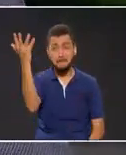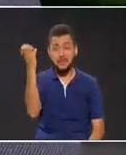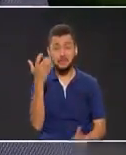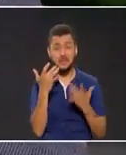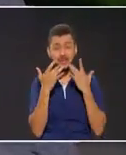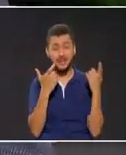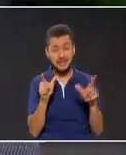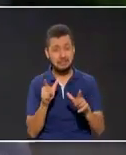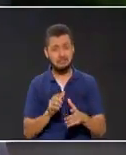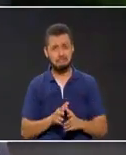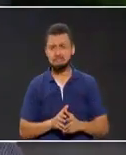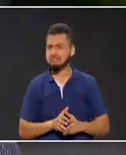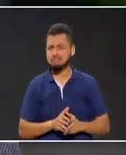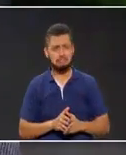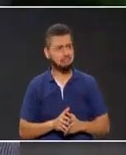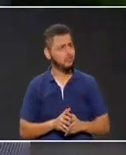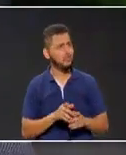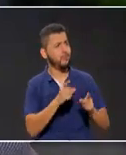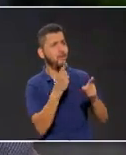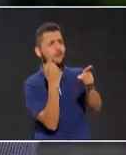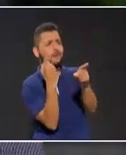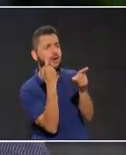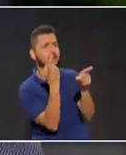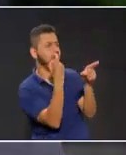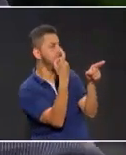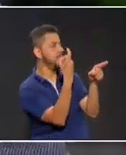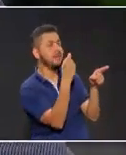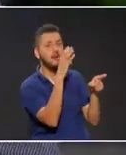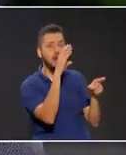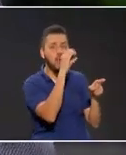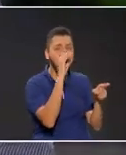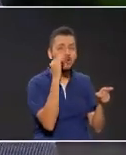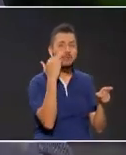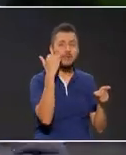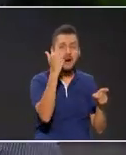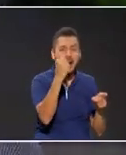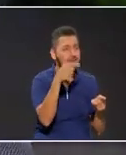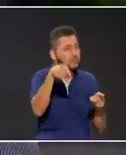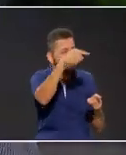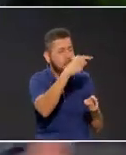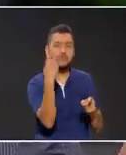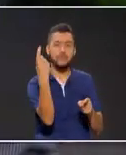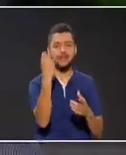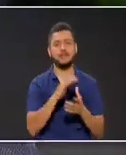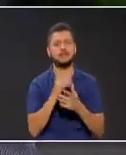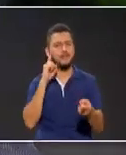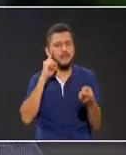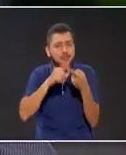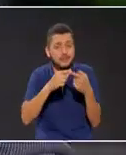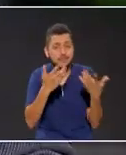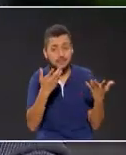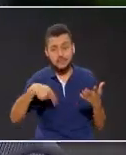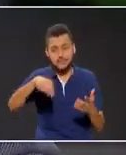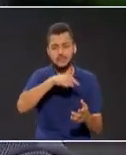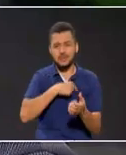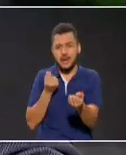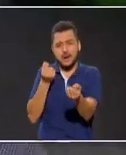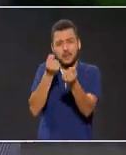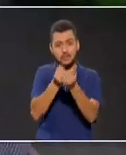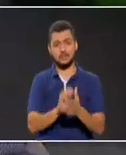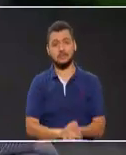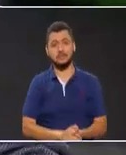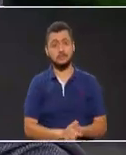que vamos a tratar de aumentar el subsidio para los adultos pobres, los adultos de bajos ingresos. Hoy solamente reciben 75 mil